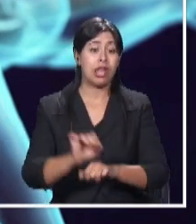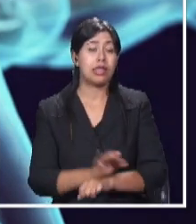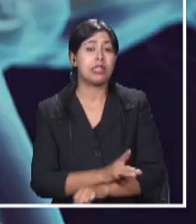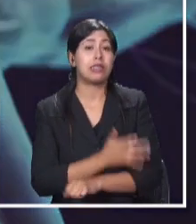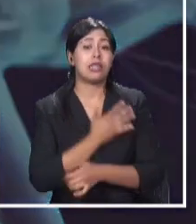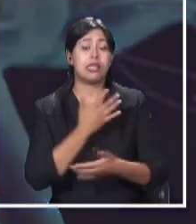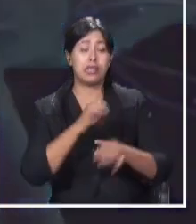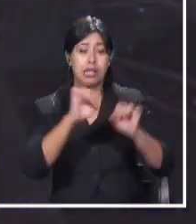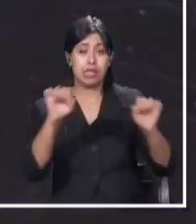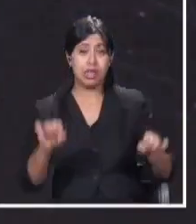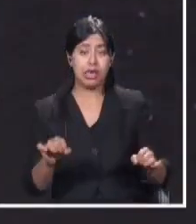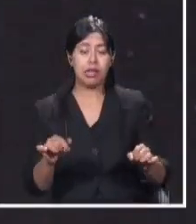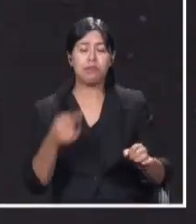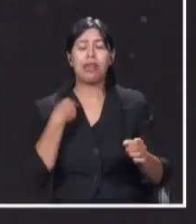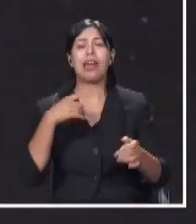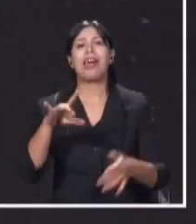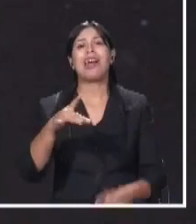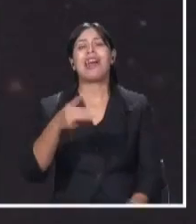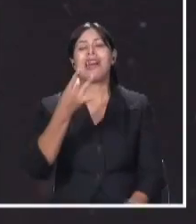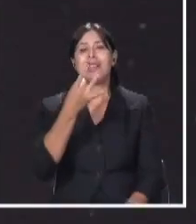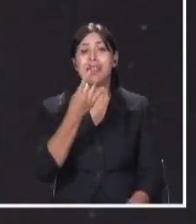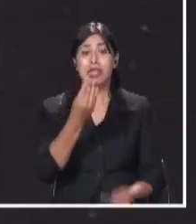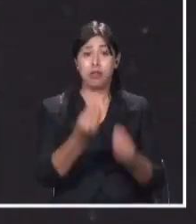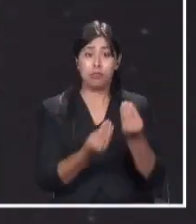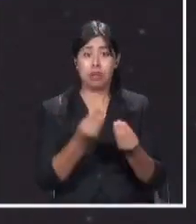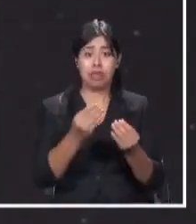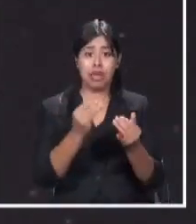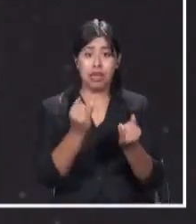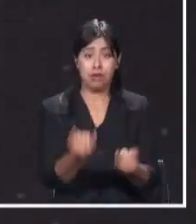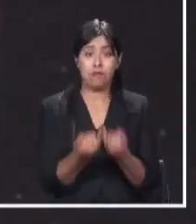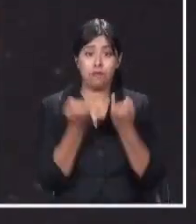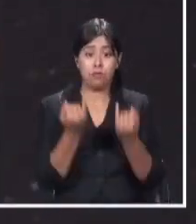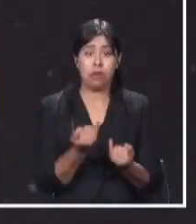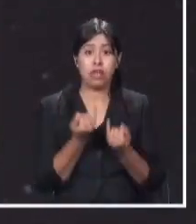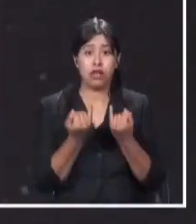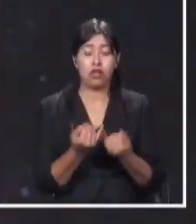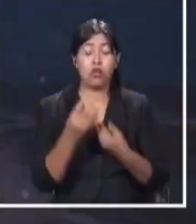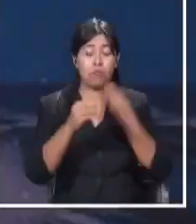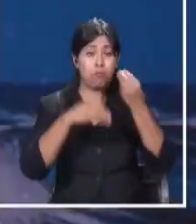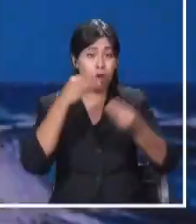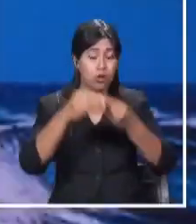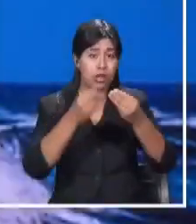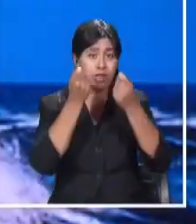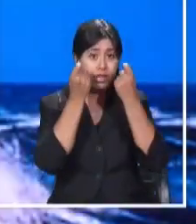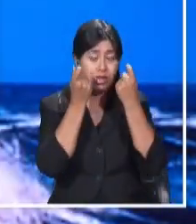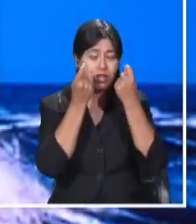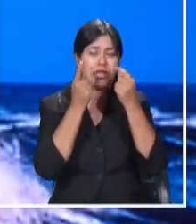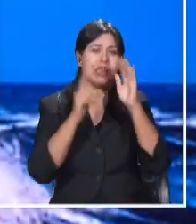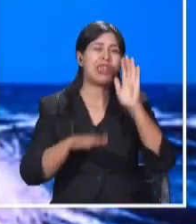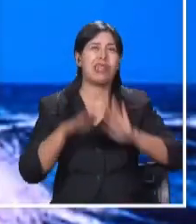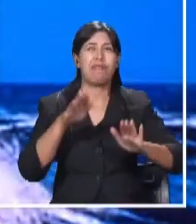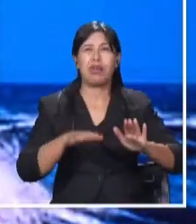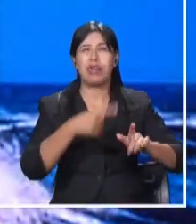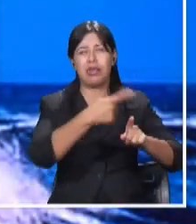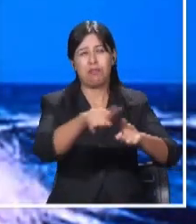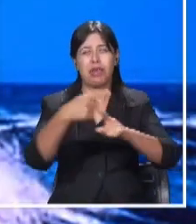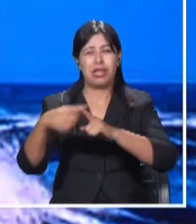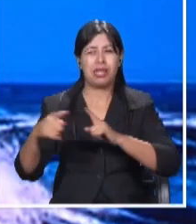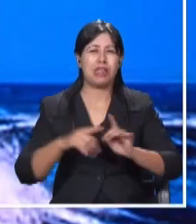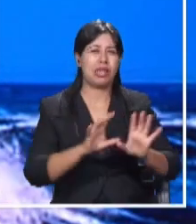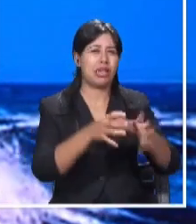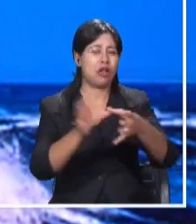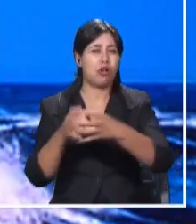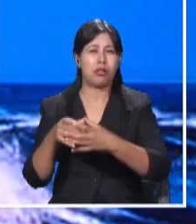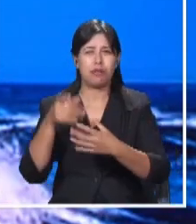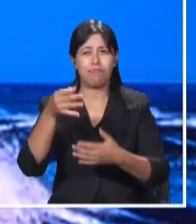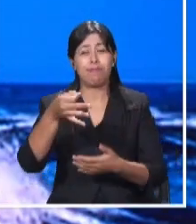que efectivamente la forma en que esta información se procesa varía demasiado dependiendo de la especie. ¿Ya? Y acá hay estudios de la ecología